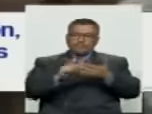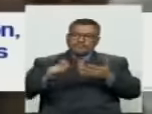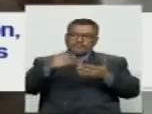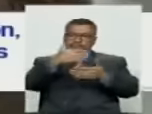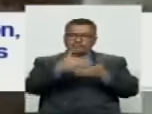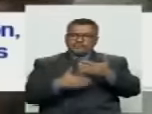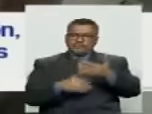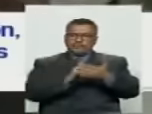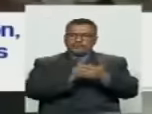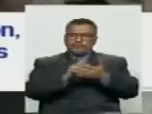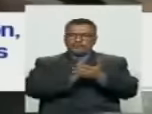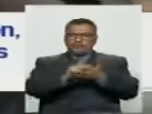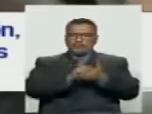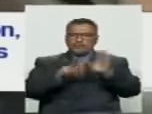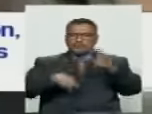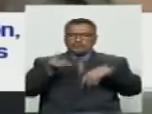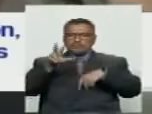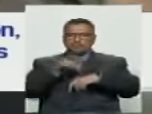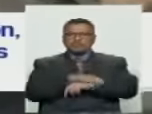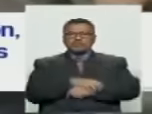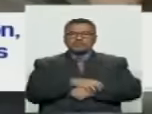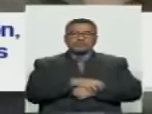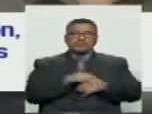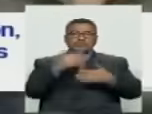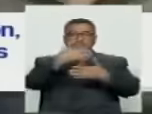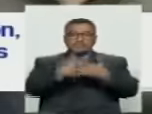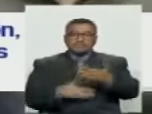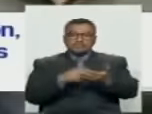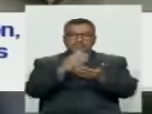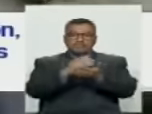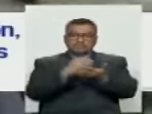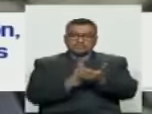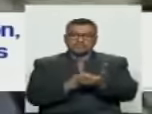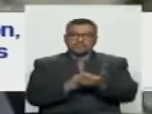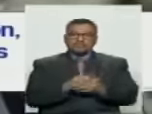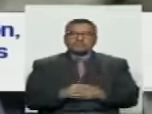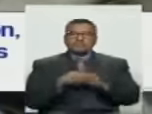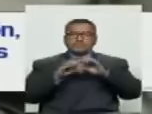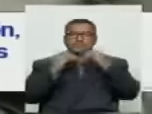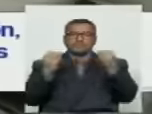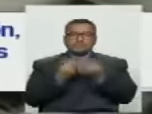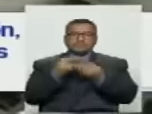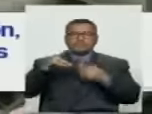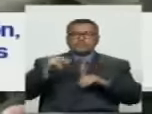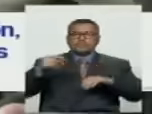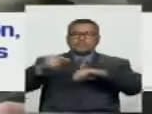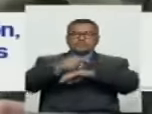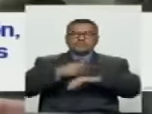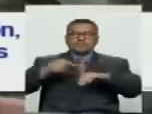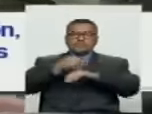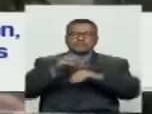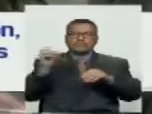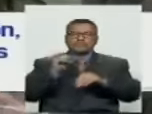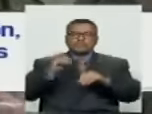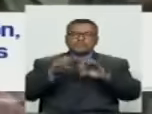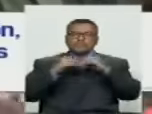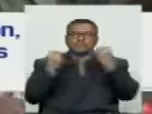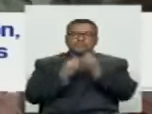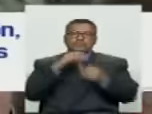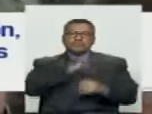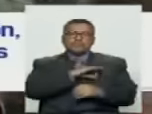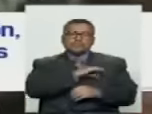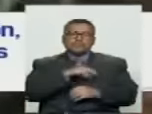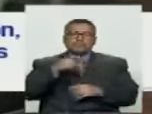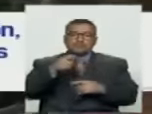siguientes términos. Artículo 13. El acta constitutiva estatutaria de la organización no gubernamental u organización social sin fines